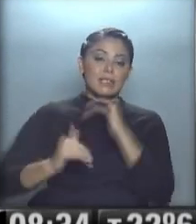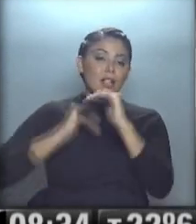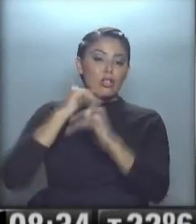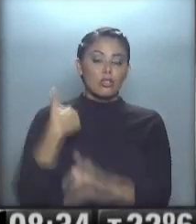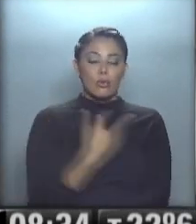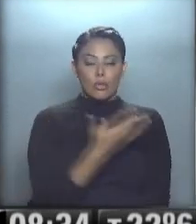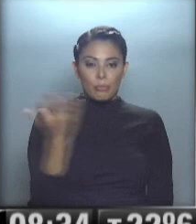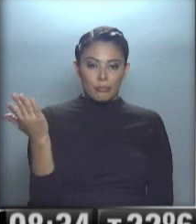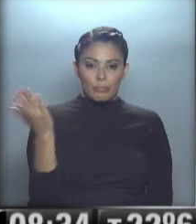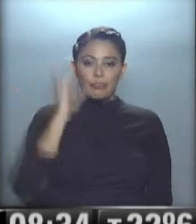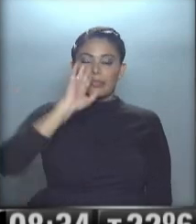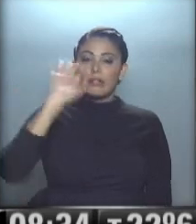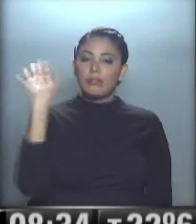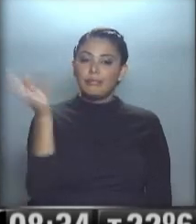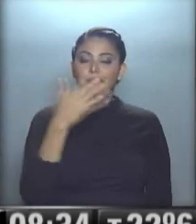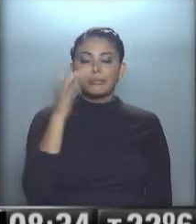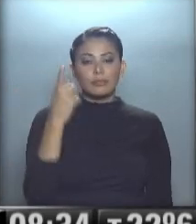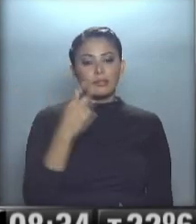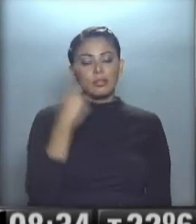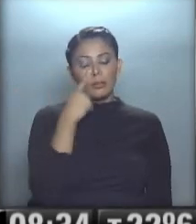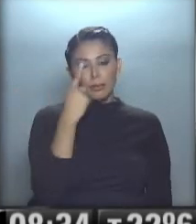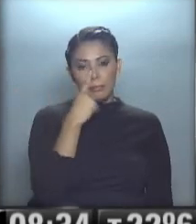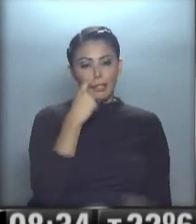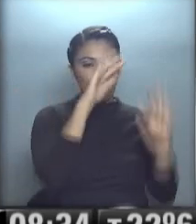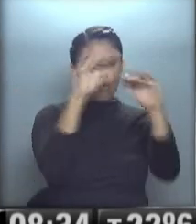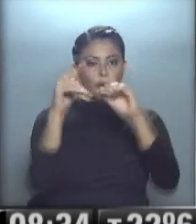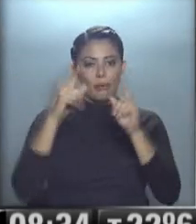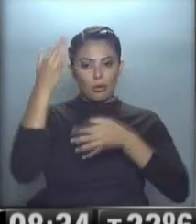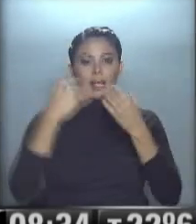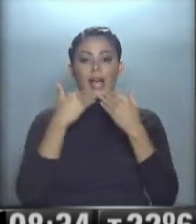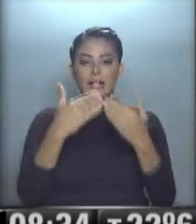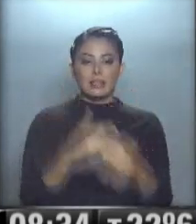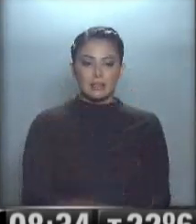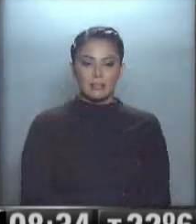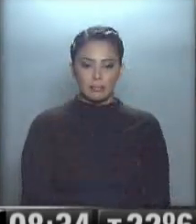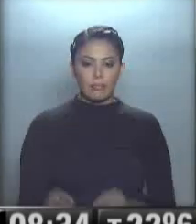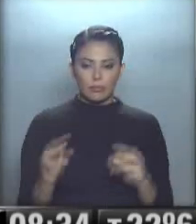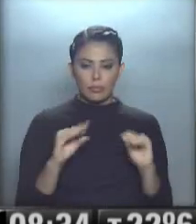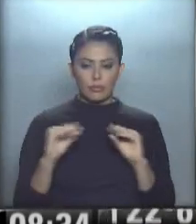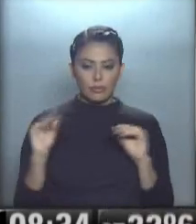comunidad en donde todos nos merecemos vivir con equidad y con justicia. Muchas gracias.